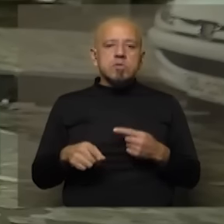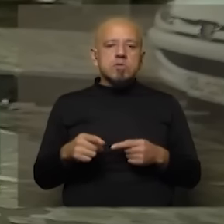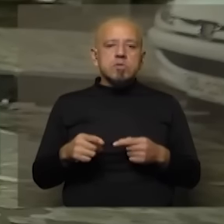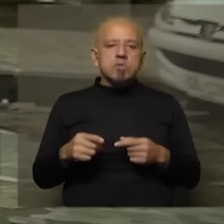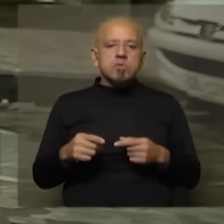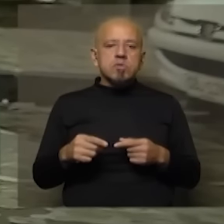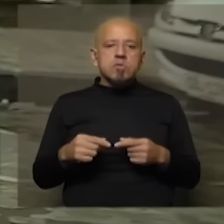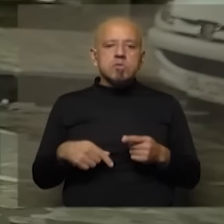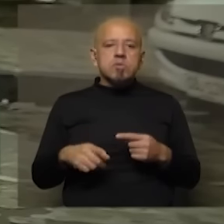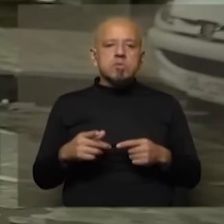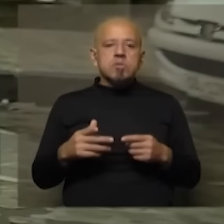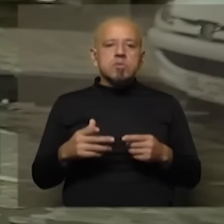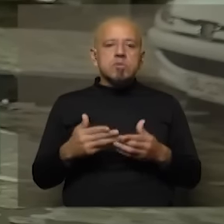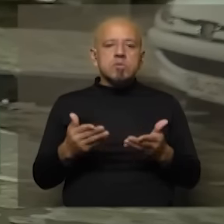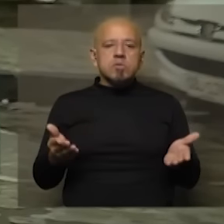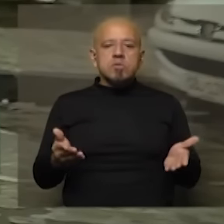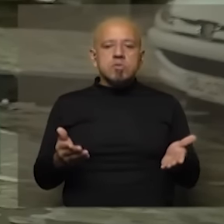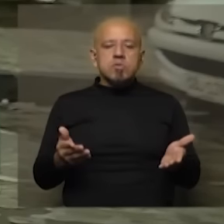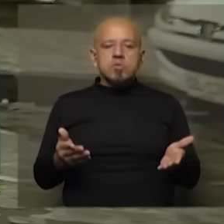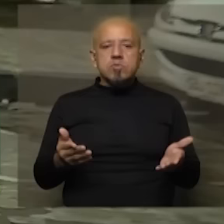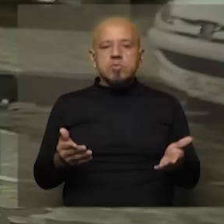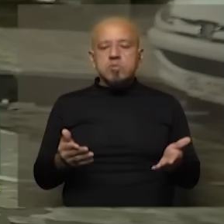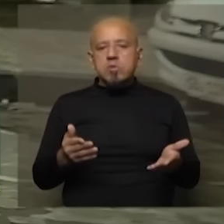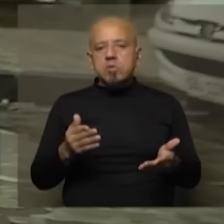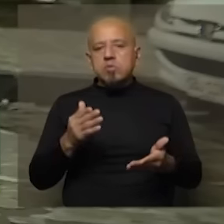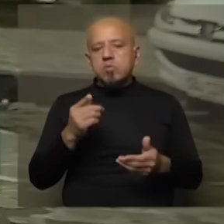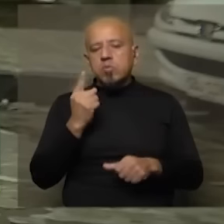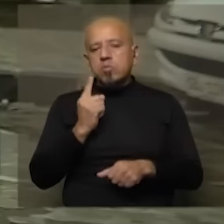de hoy por cohecho calificado